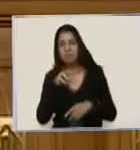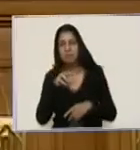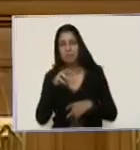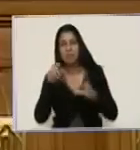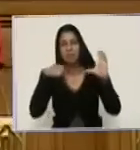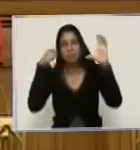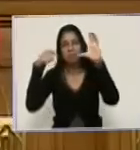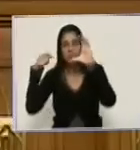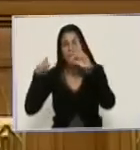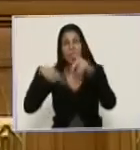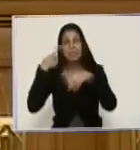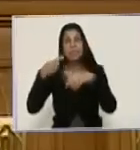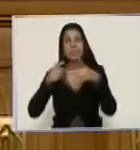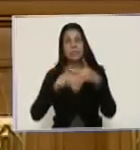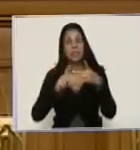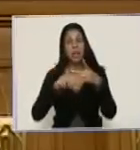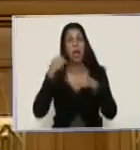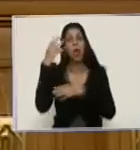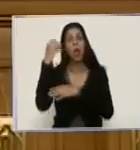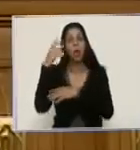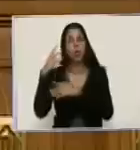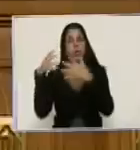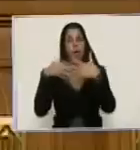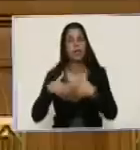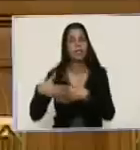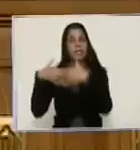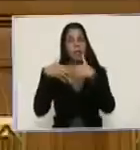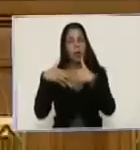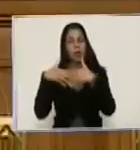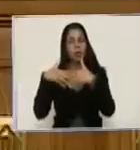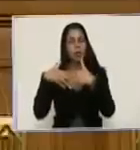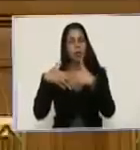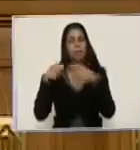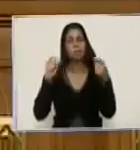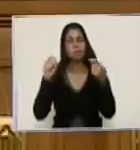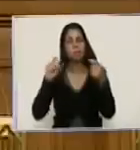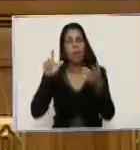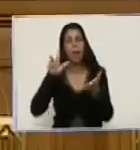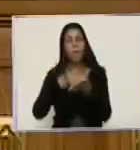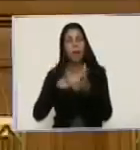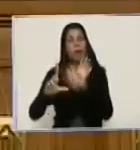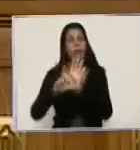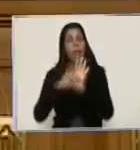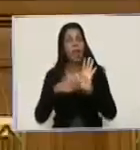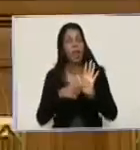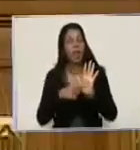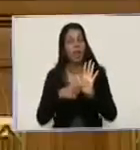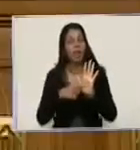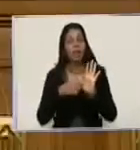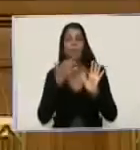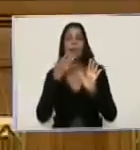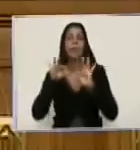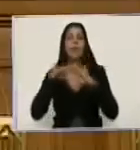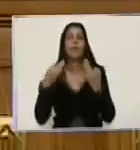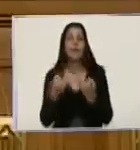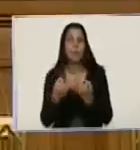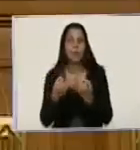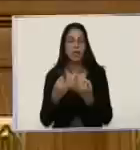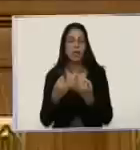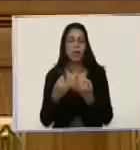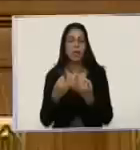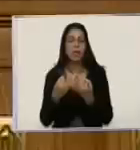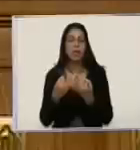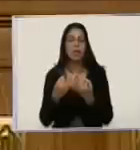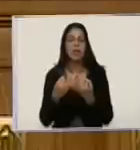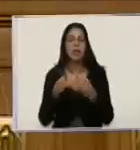Y después el Congreso de los Estados Unidos aprobó una ley que permite a cualquier familia que haya perdido, válgame